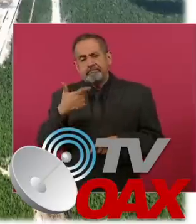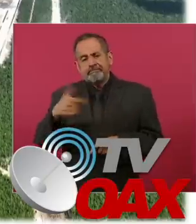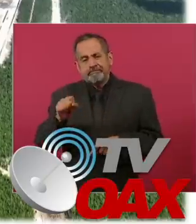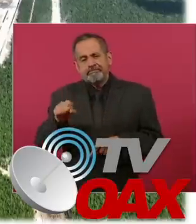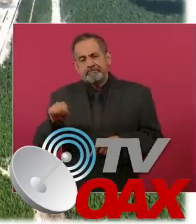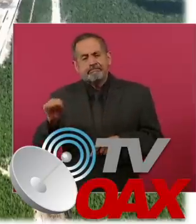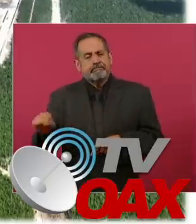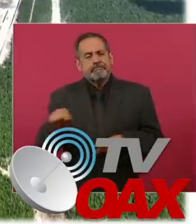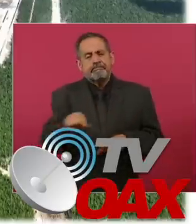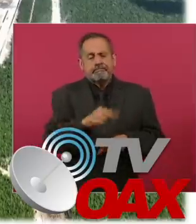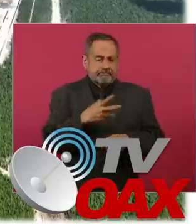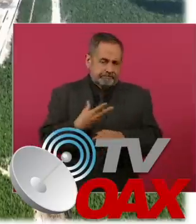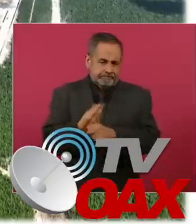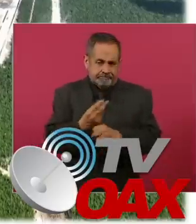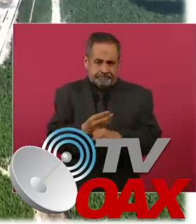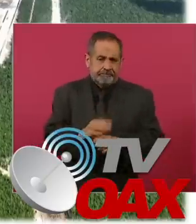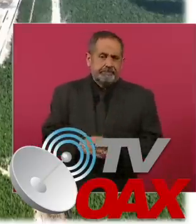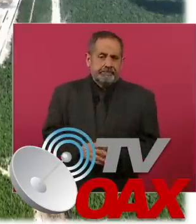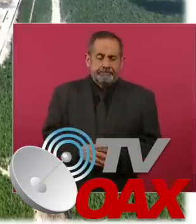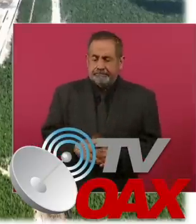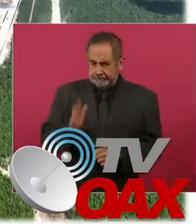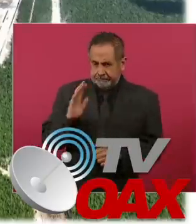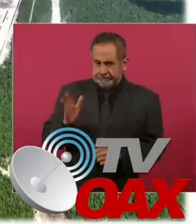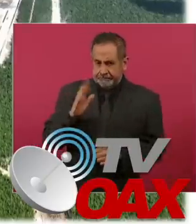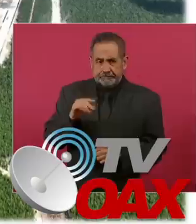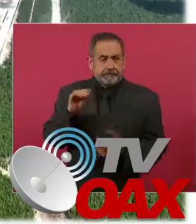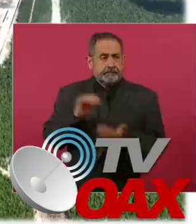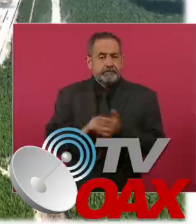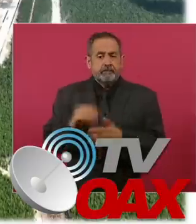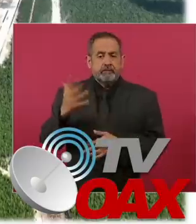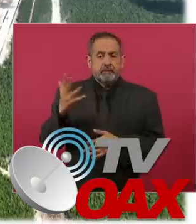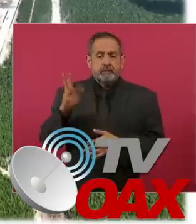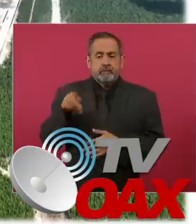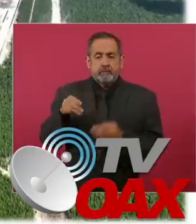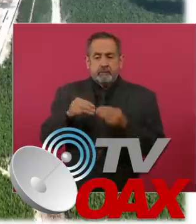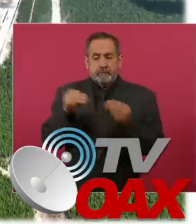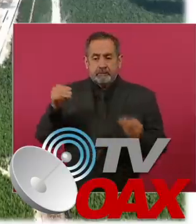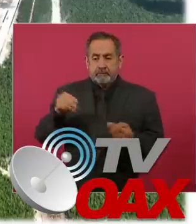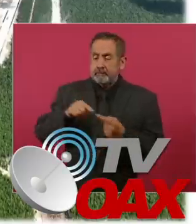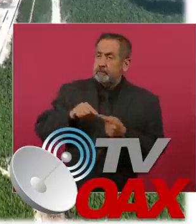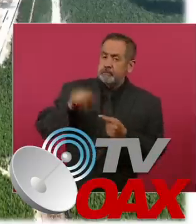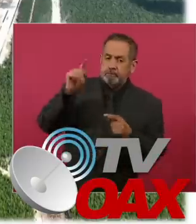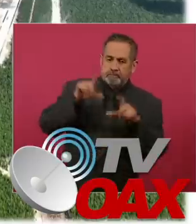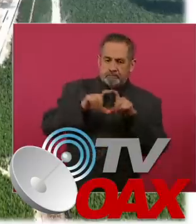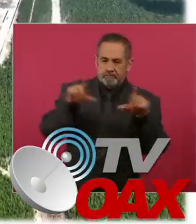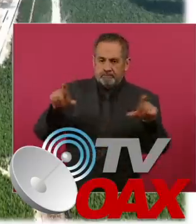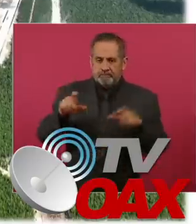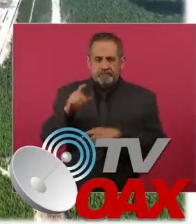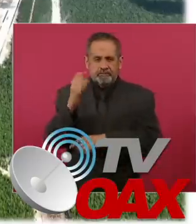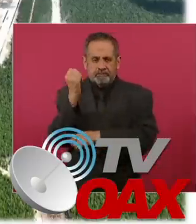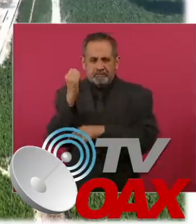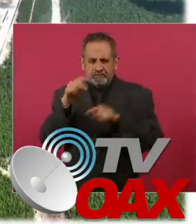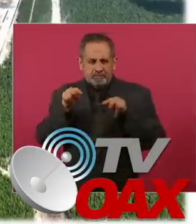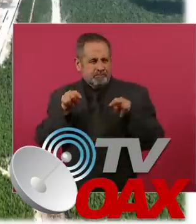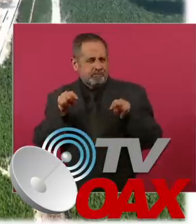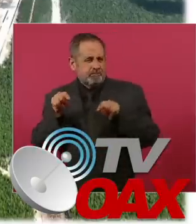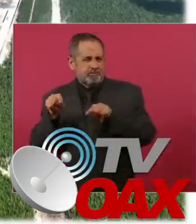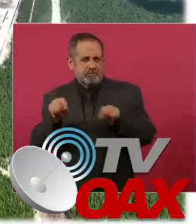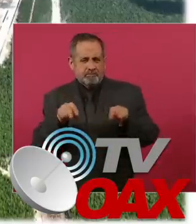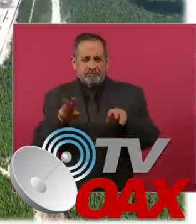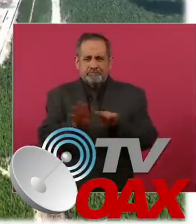combustibles. Estamos construyendo una estructura de 50 metros de altura que será el fuste de la torre de control de tráfico